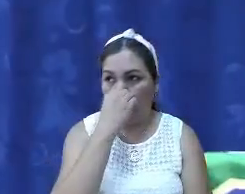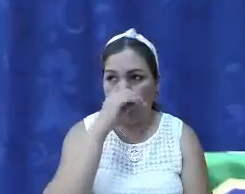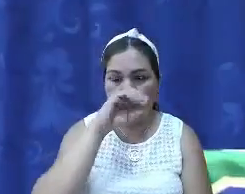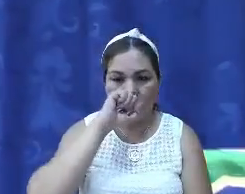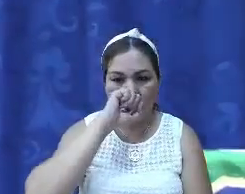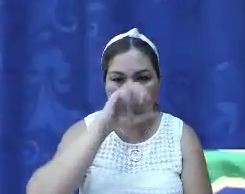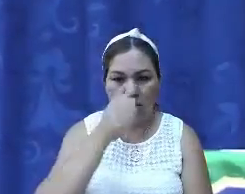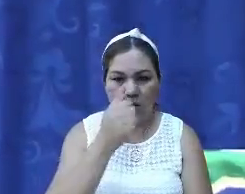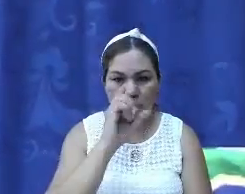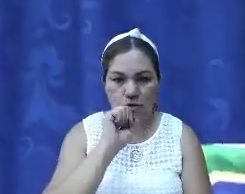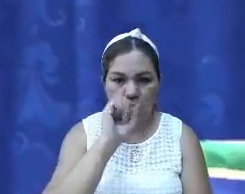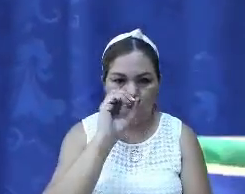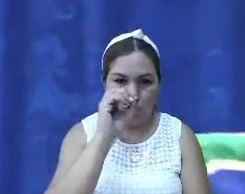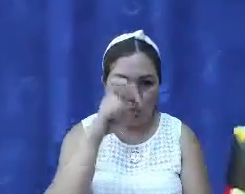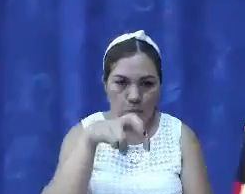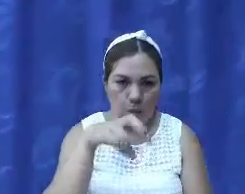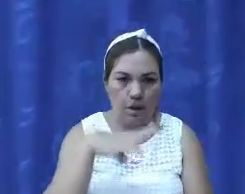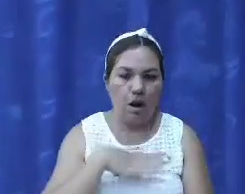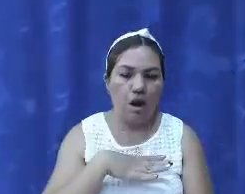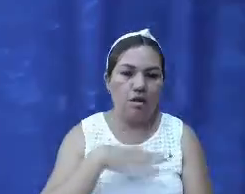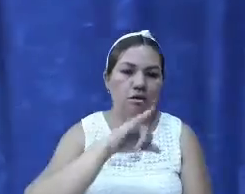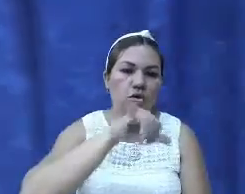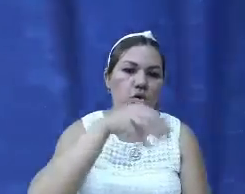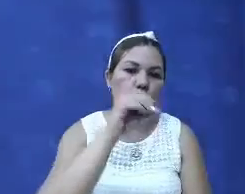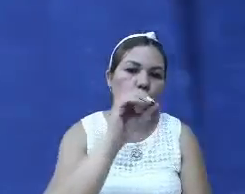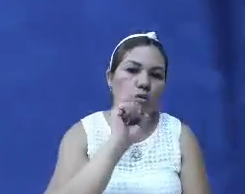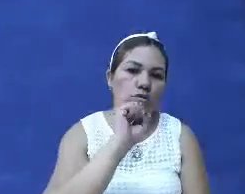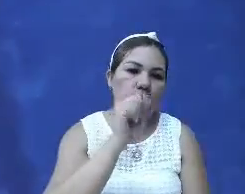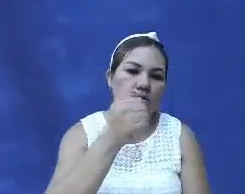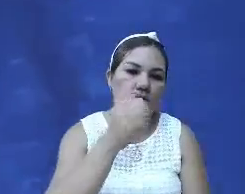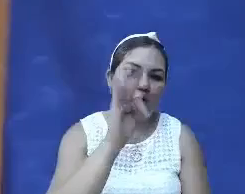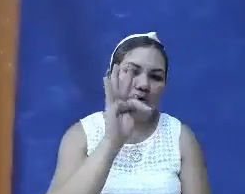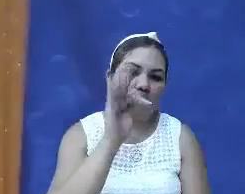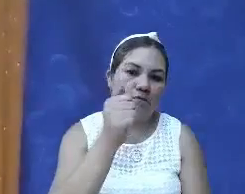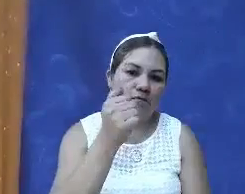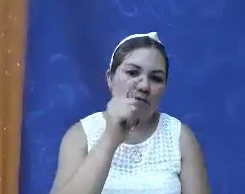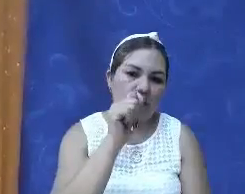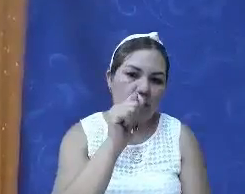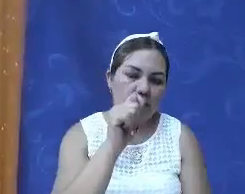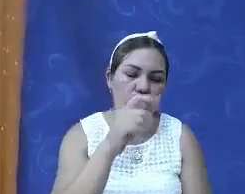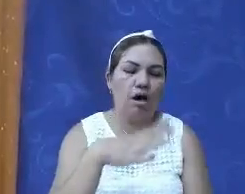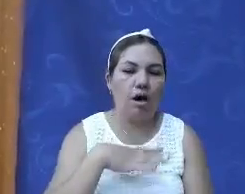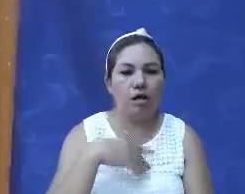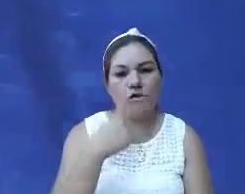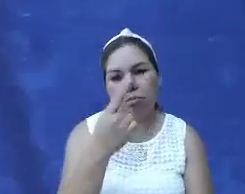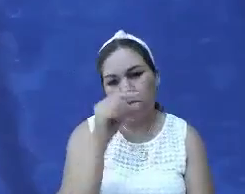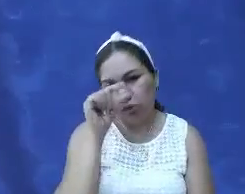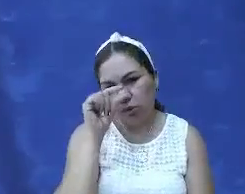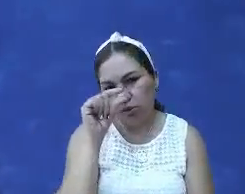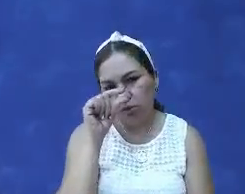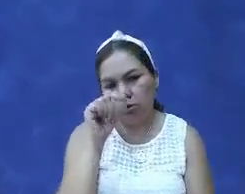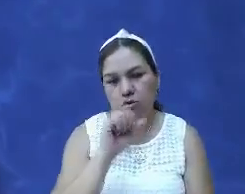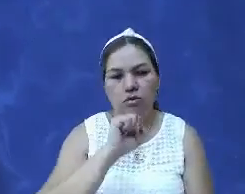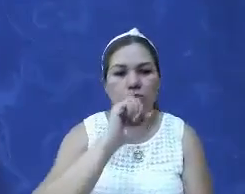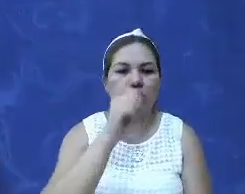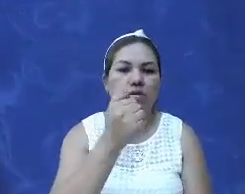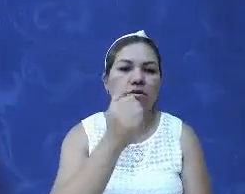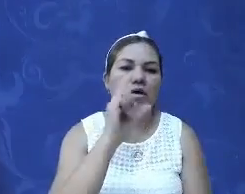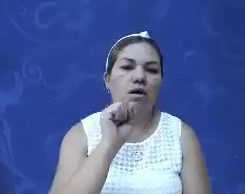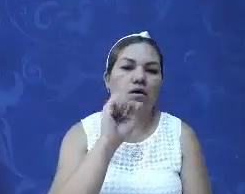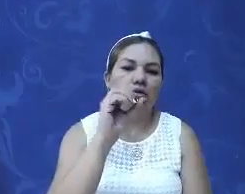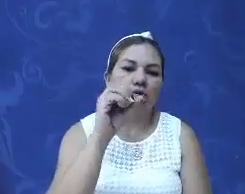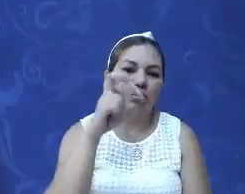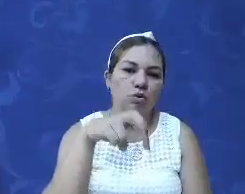todavía Josafat. Diga conmigo, hay gente que tiene aún un poquito de sazón aquí, que un poquito